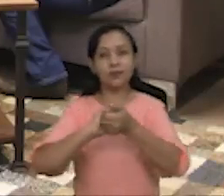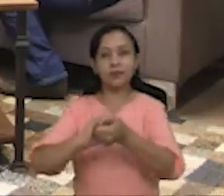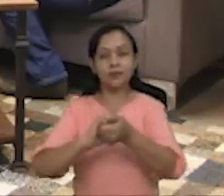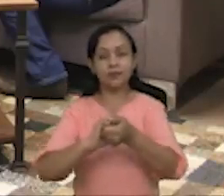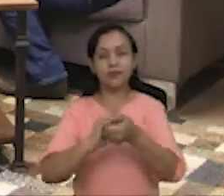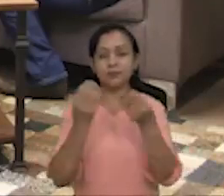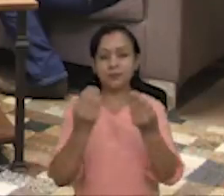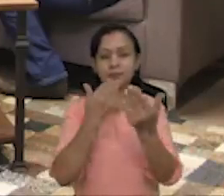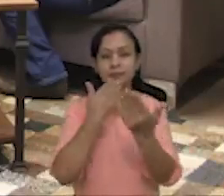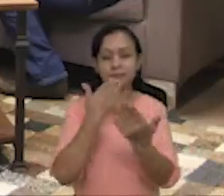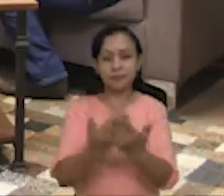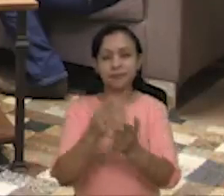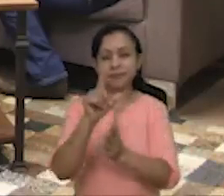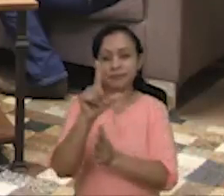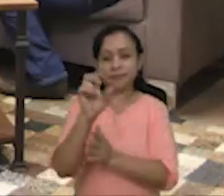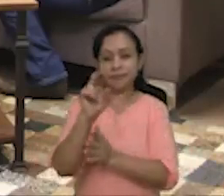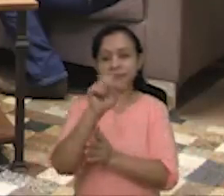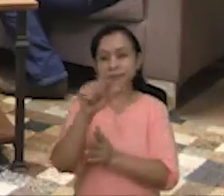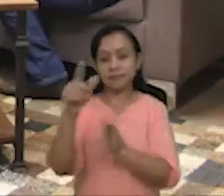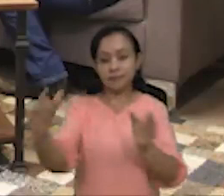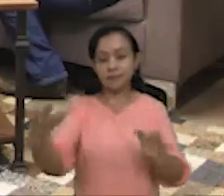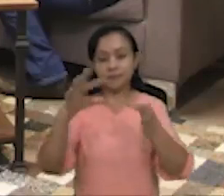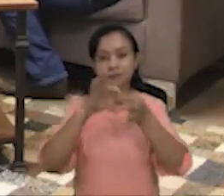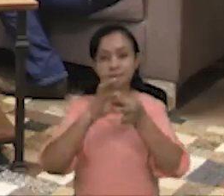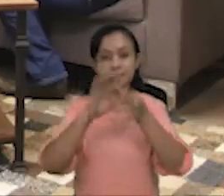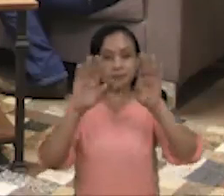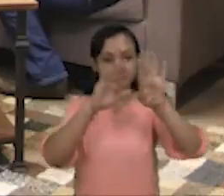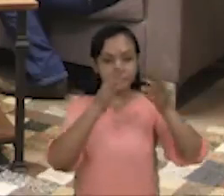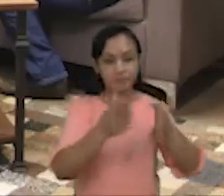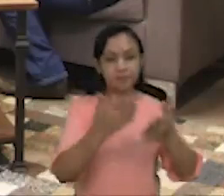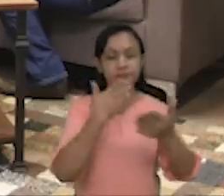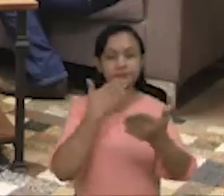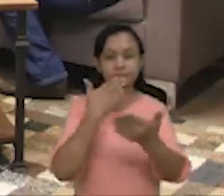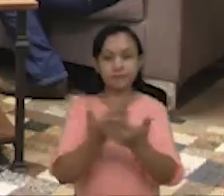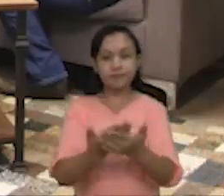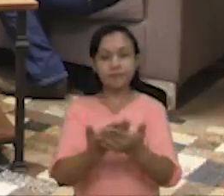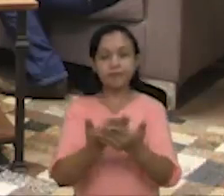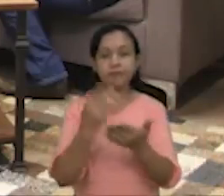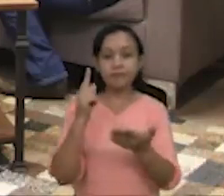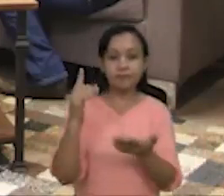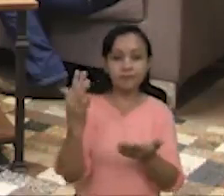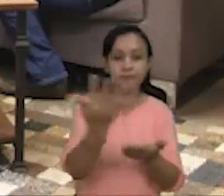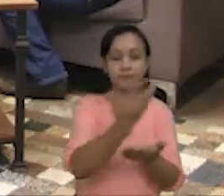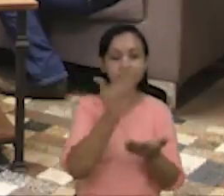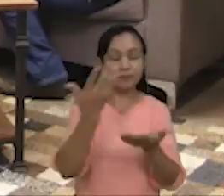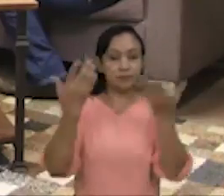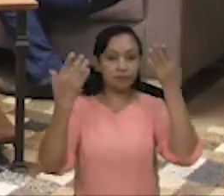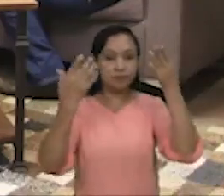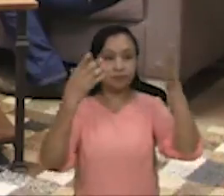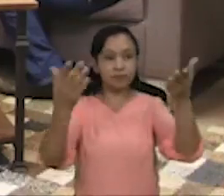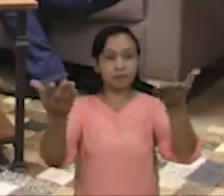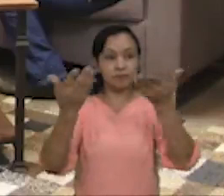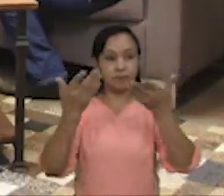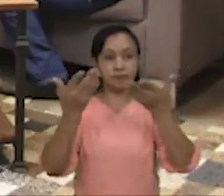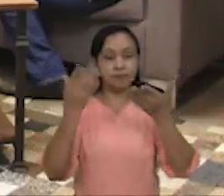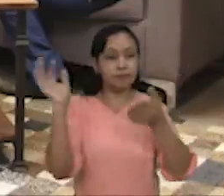Bueno, muchas gracias, Leonel, por habernos acompañado, y Marcela también, y darnos todos estos insumos que creo que